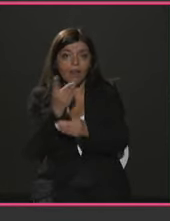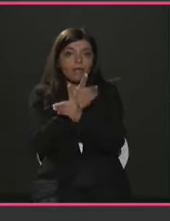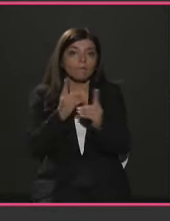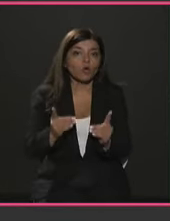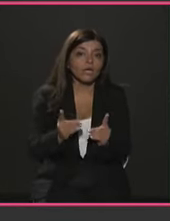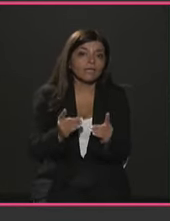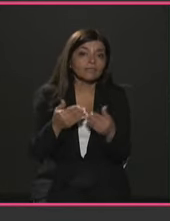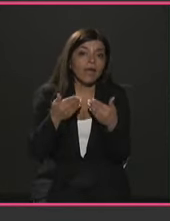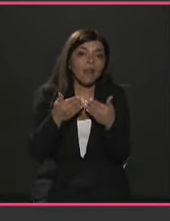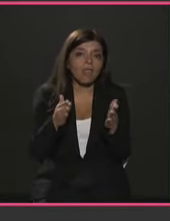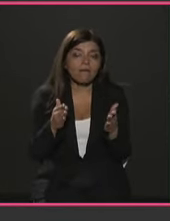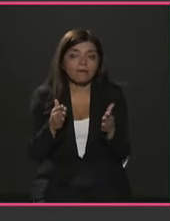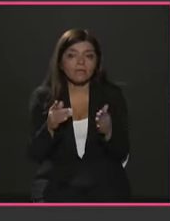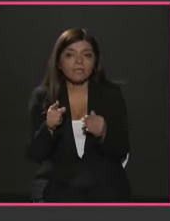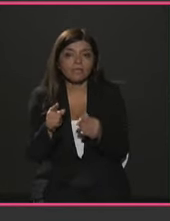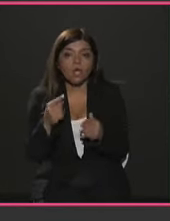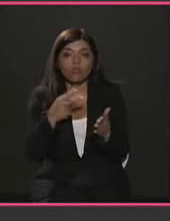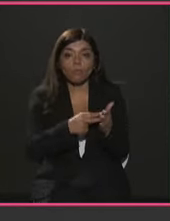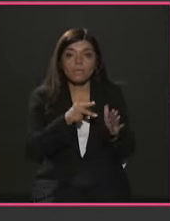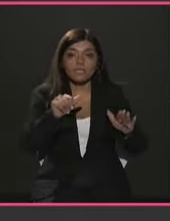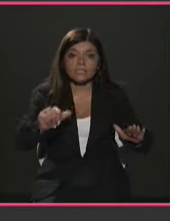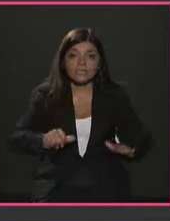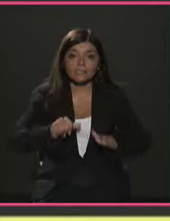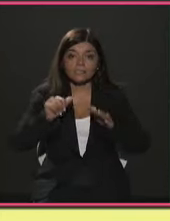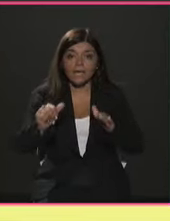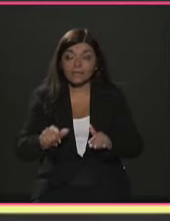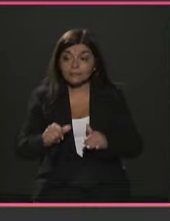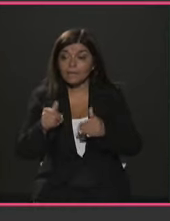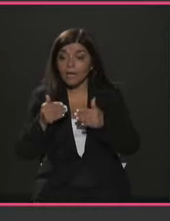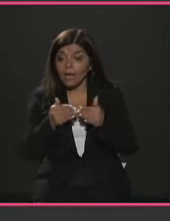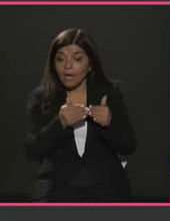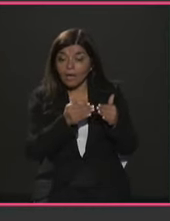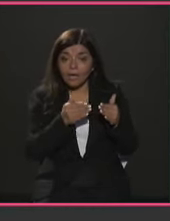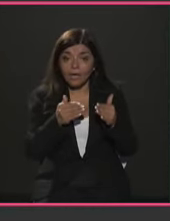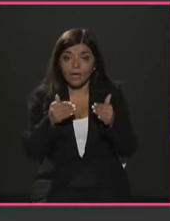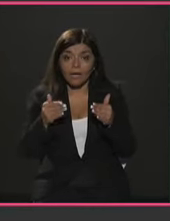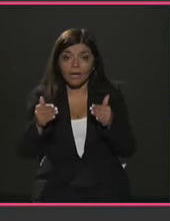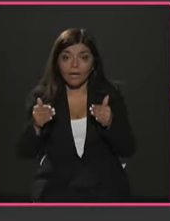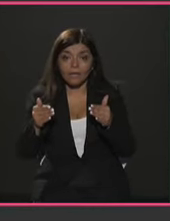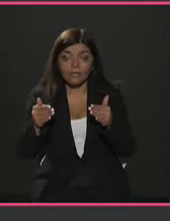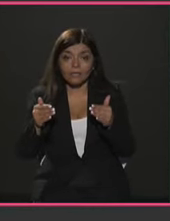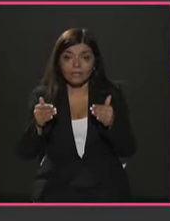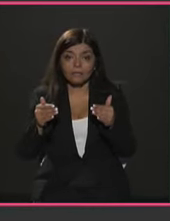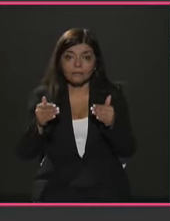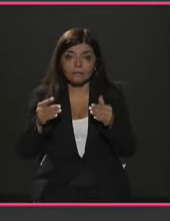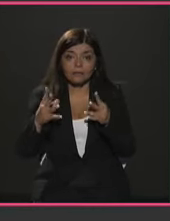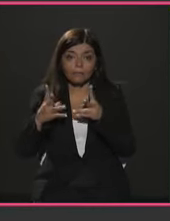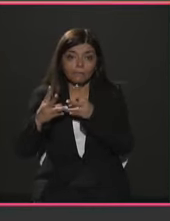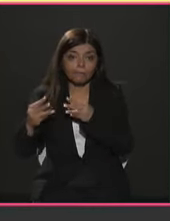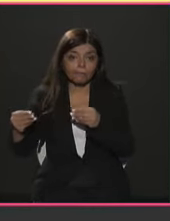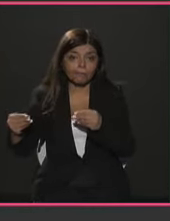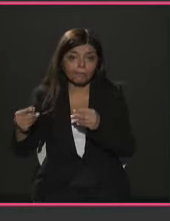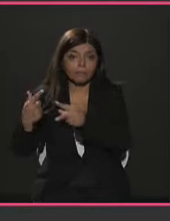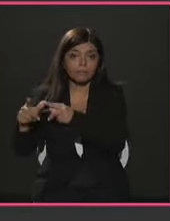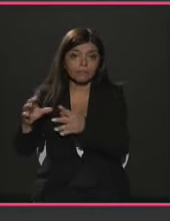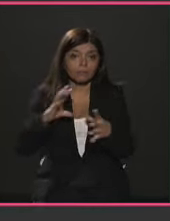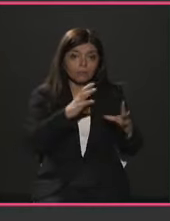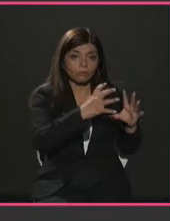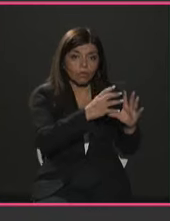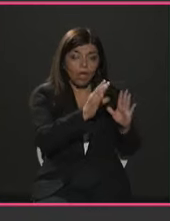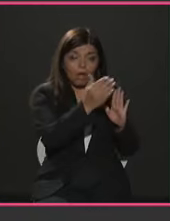liberal está desde el 2016 en una franca eh pendiente de deterioro en distintas partes del mundo